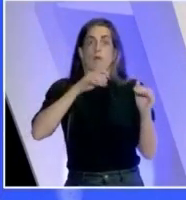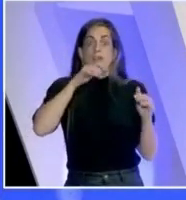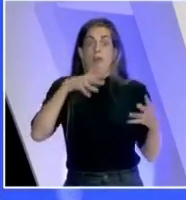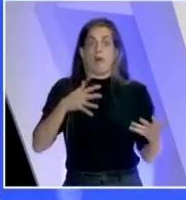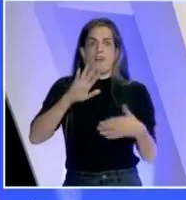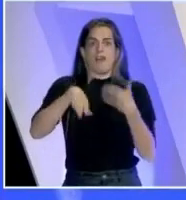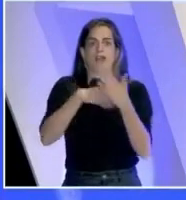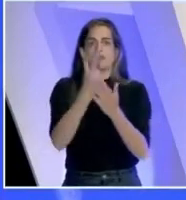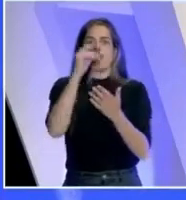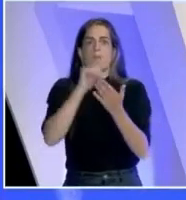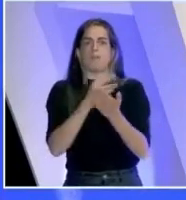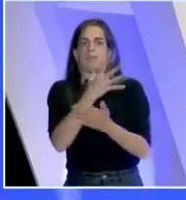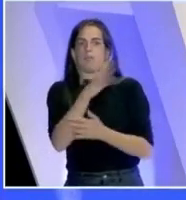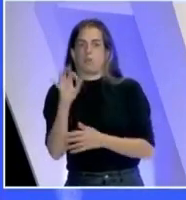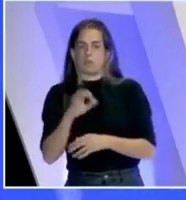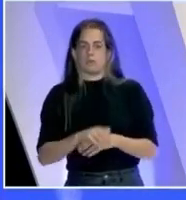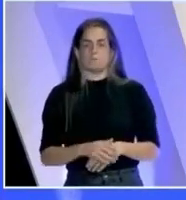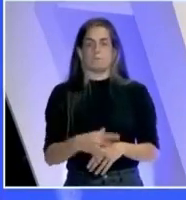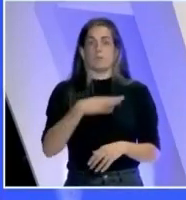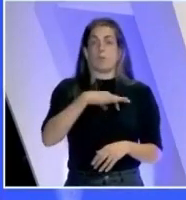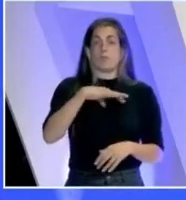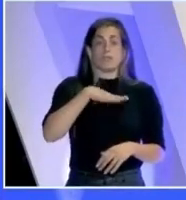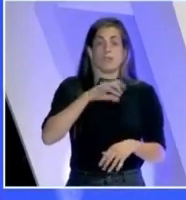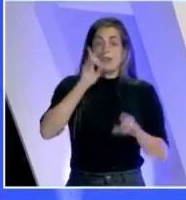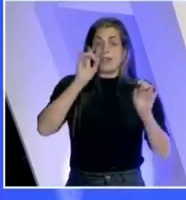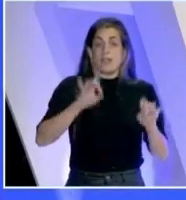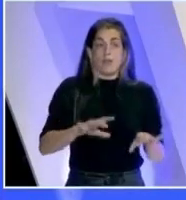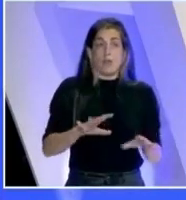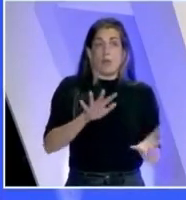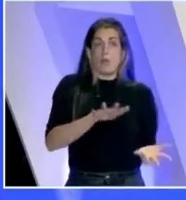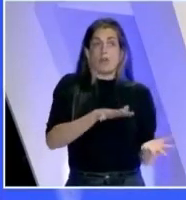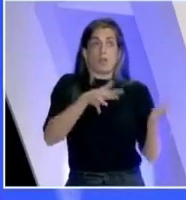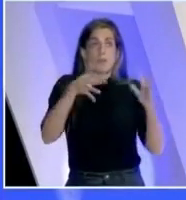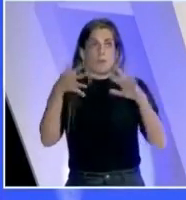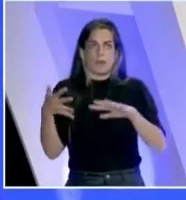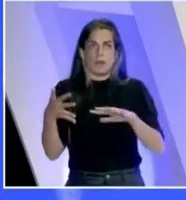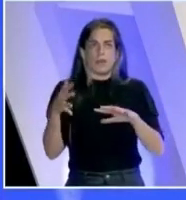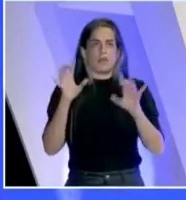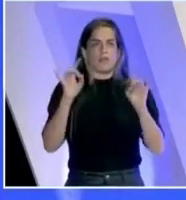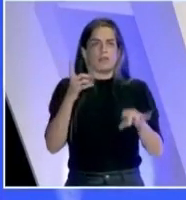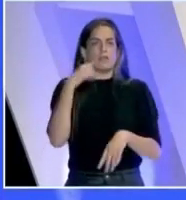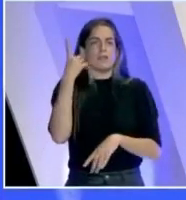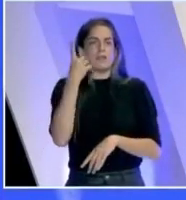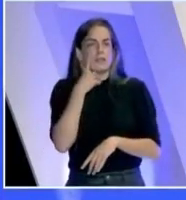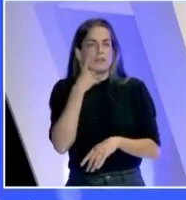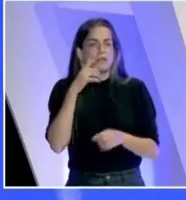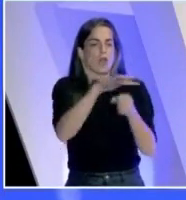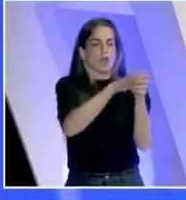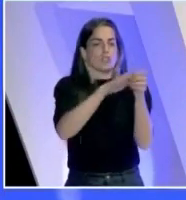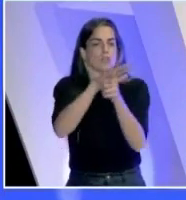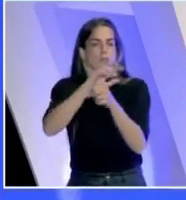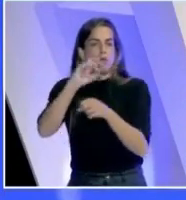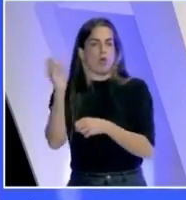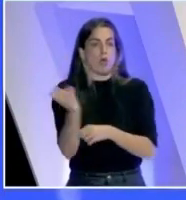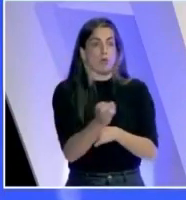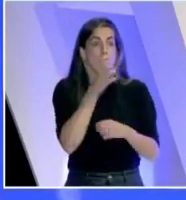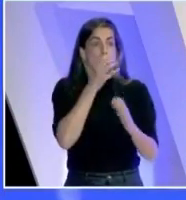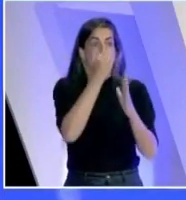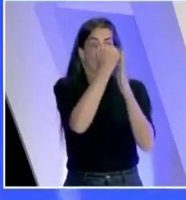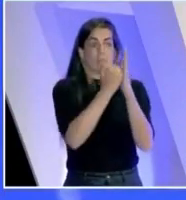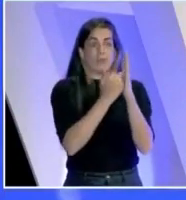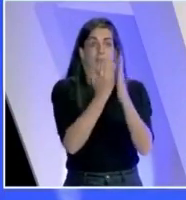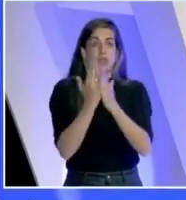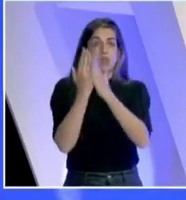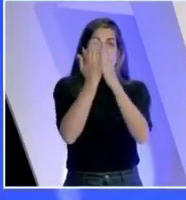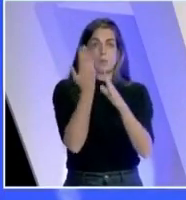2050. Y la misma posibilidad de convergencia se detecta en otros muchos campos analizados en el estudio que hoy presentamos, como